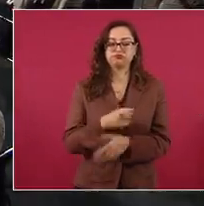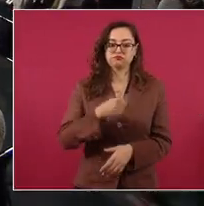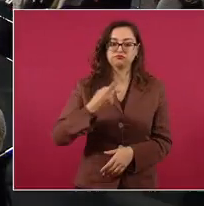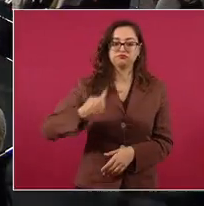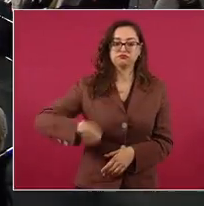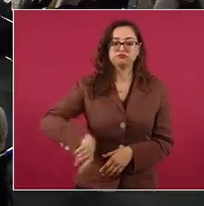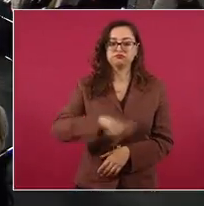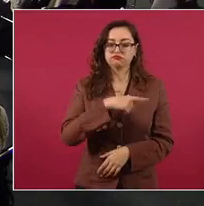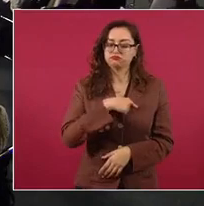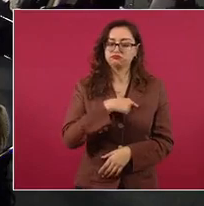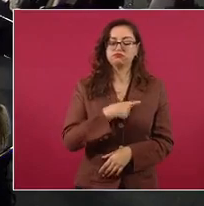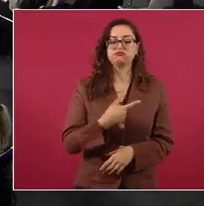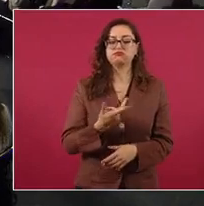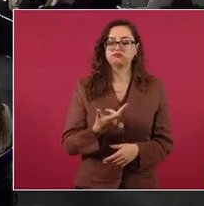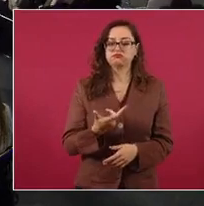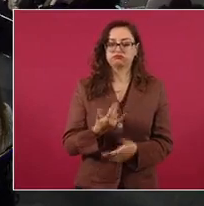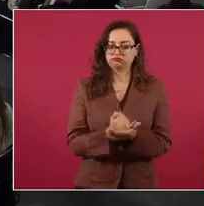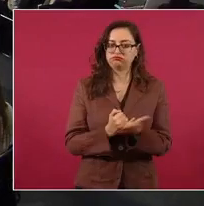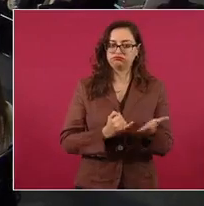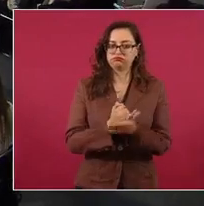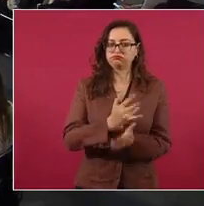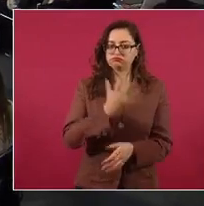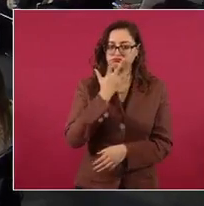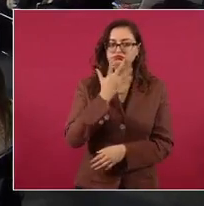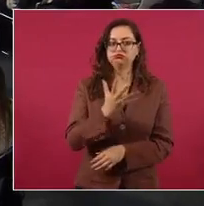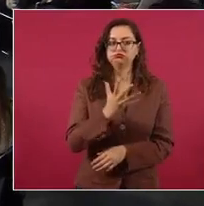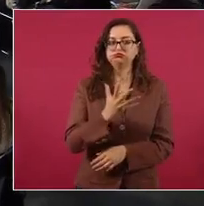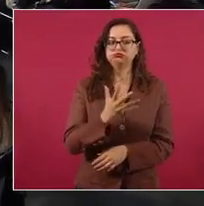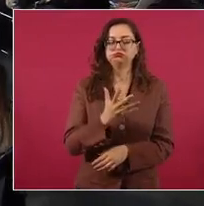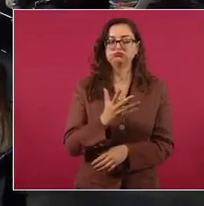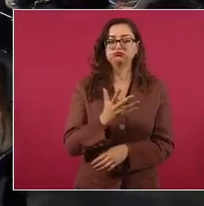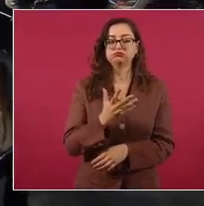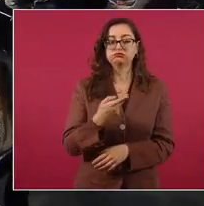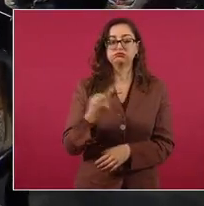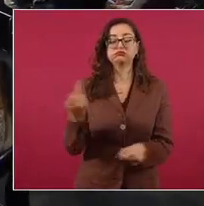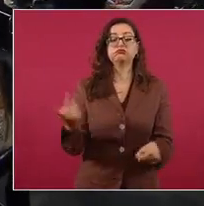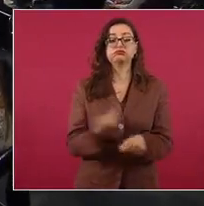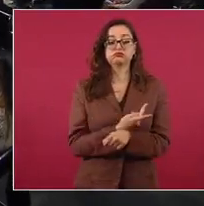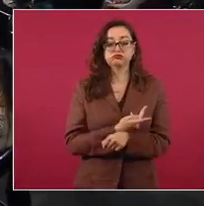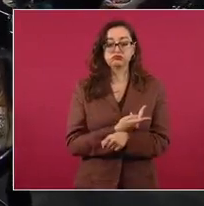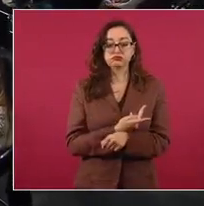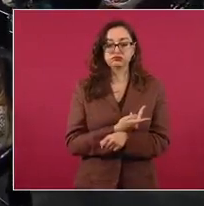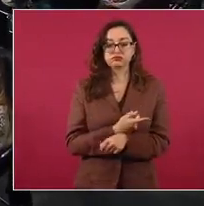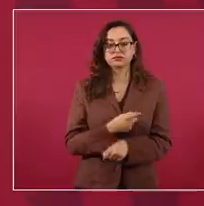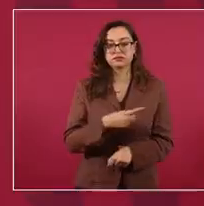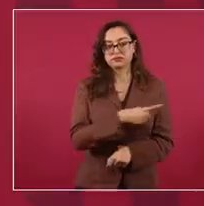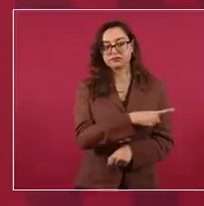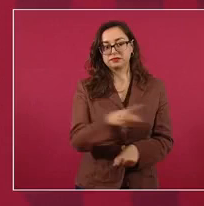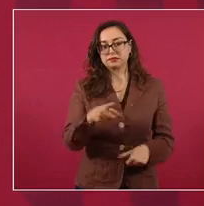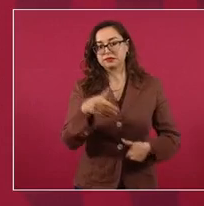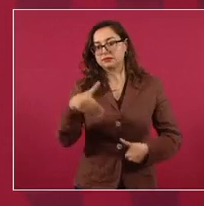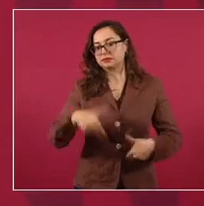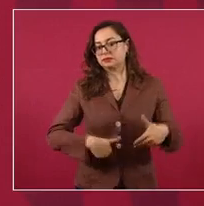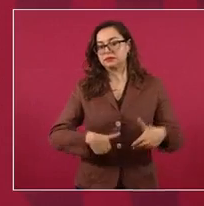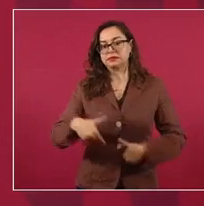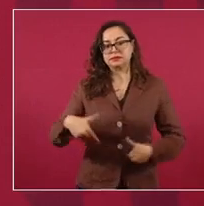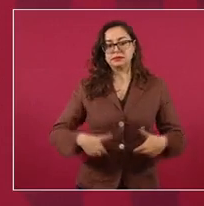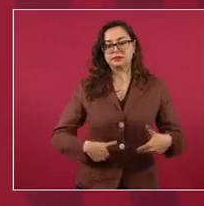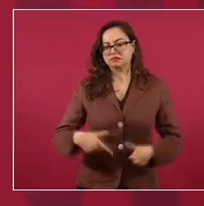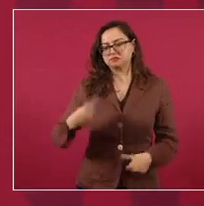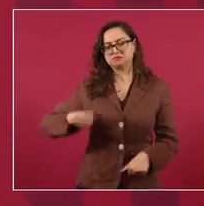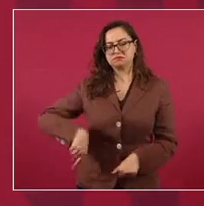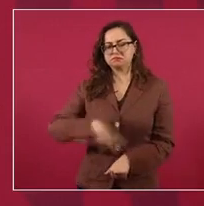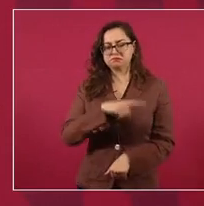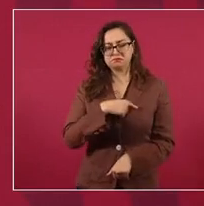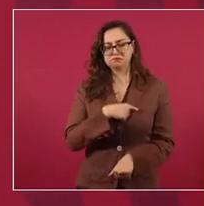como se hizo, y esto pues les molestó a muchos, porque aquí